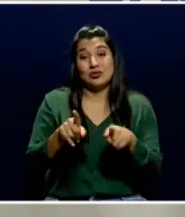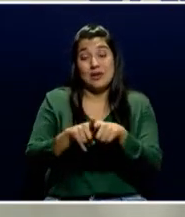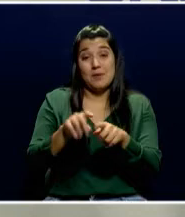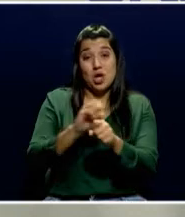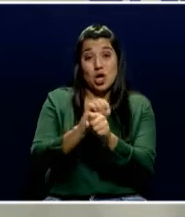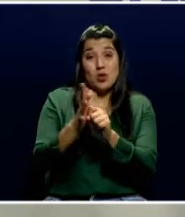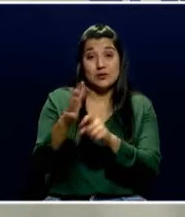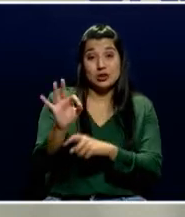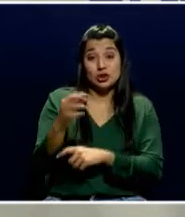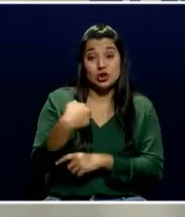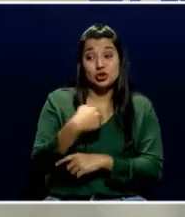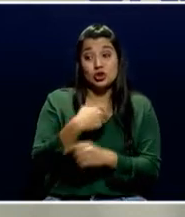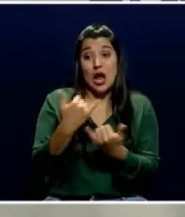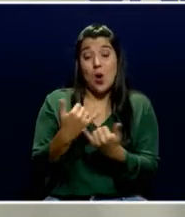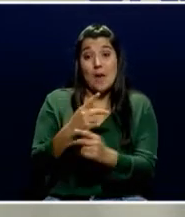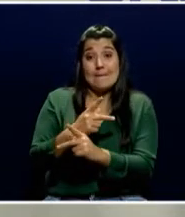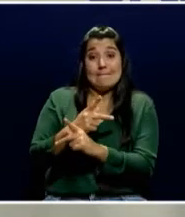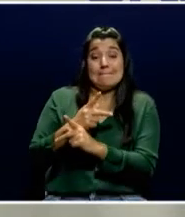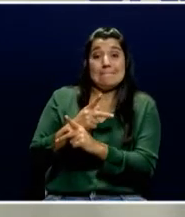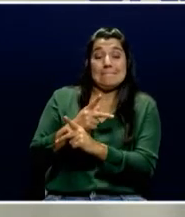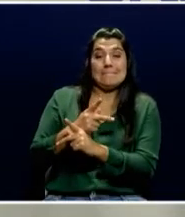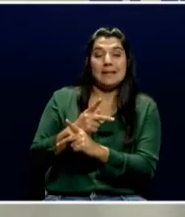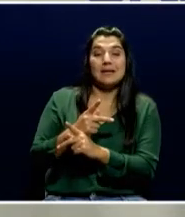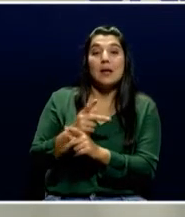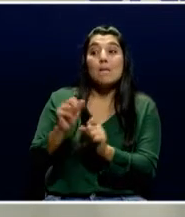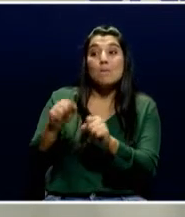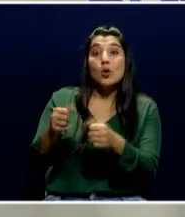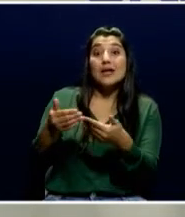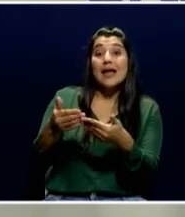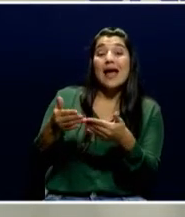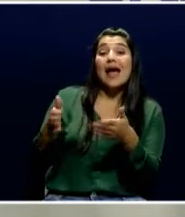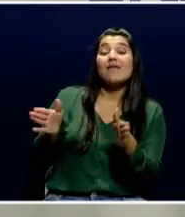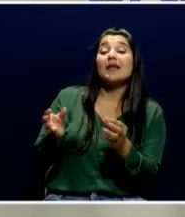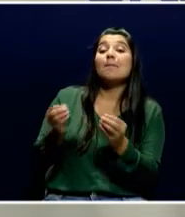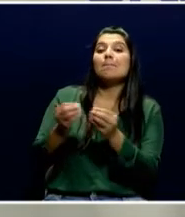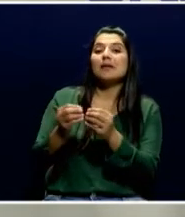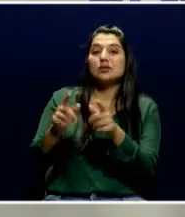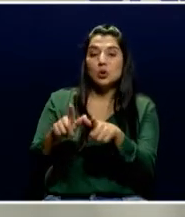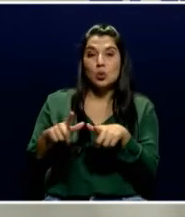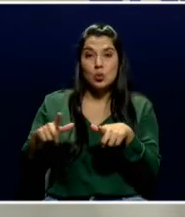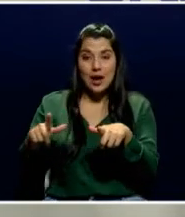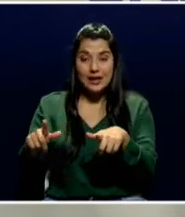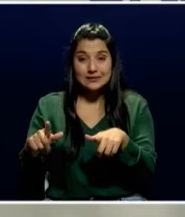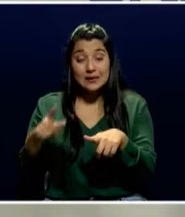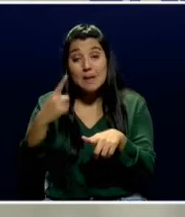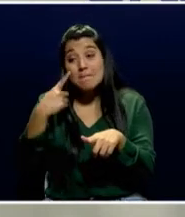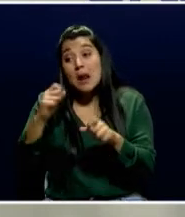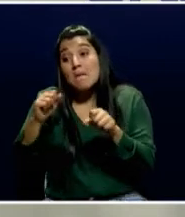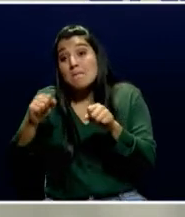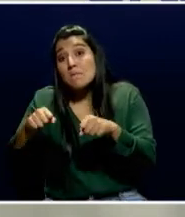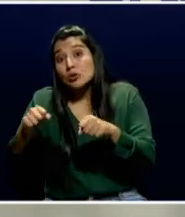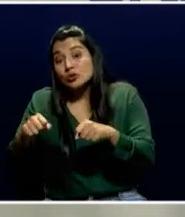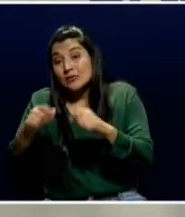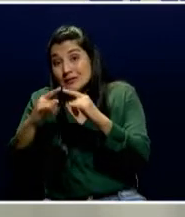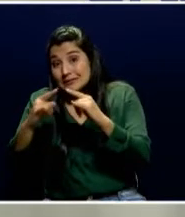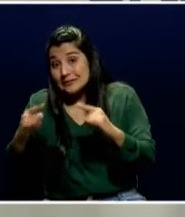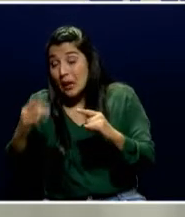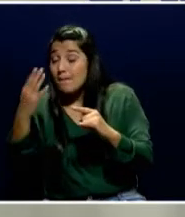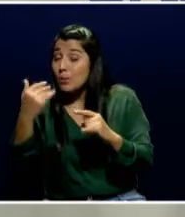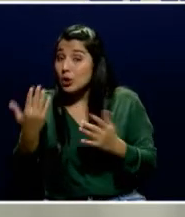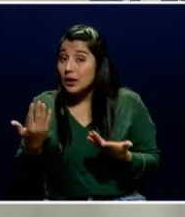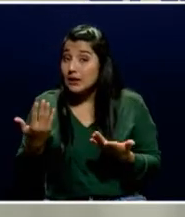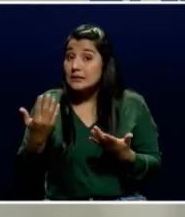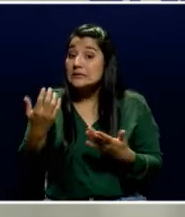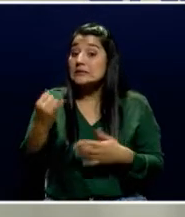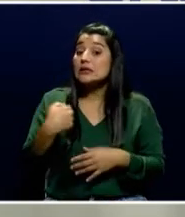la previsión de habilitar excepcionalmente más sitios para posibles albergues, porque